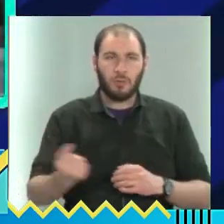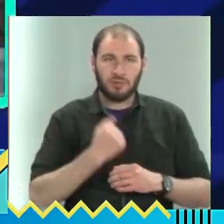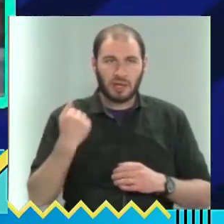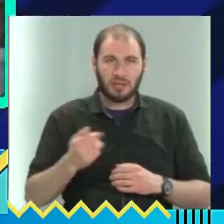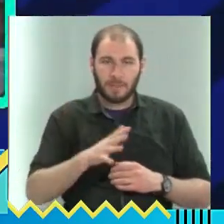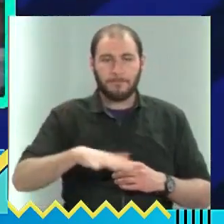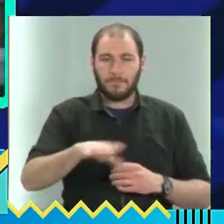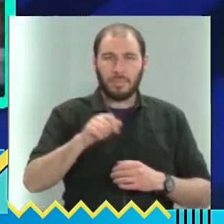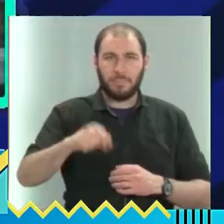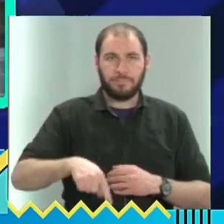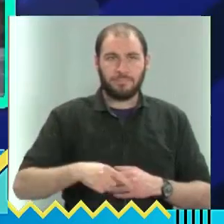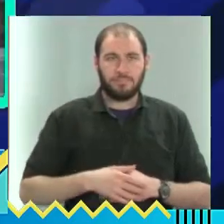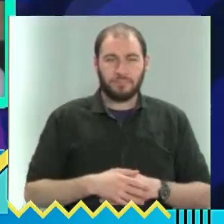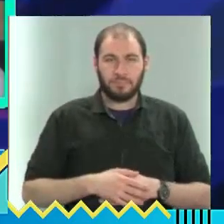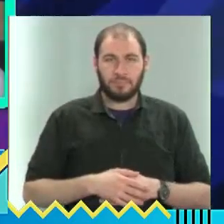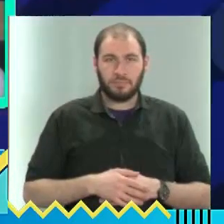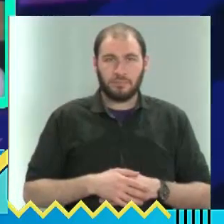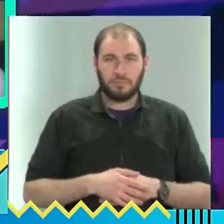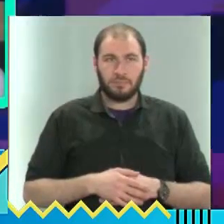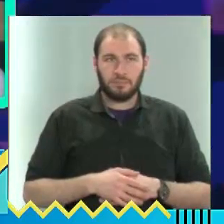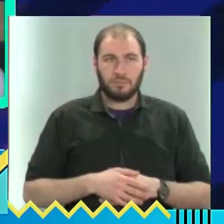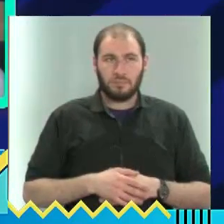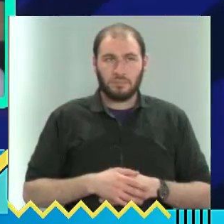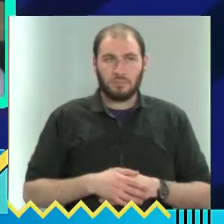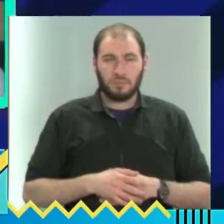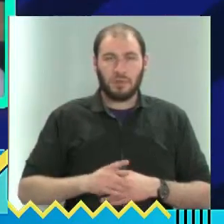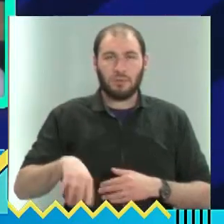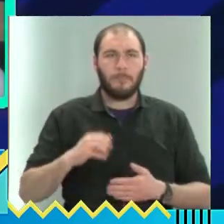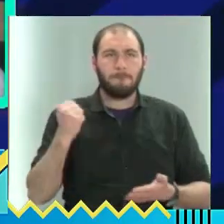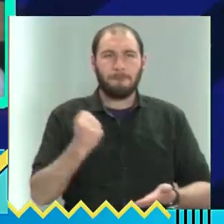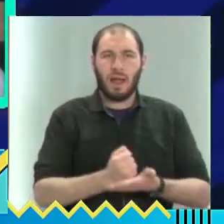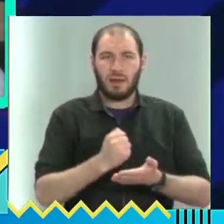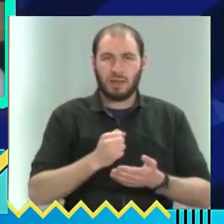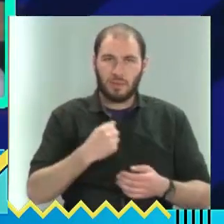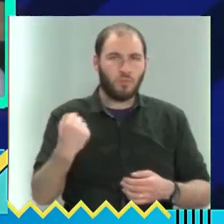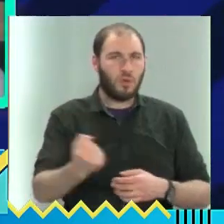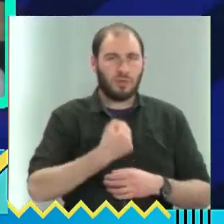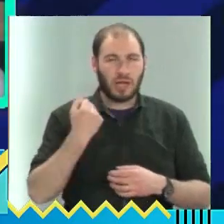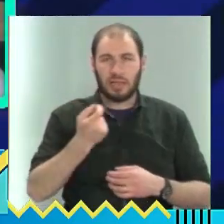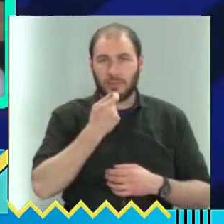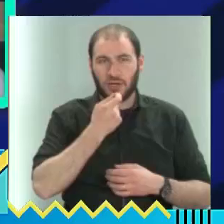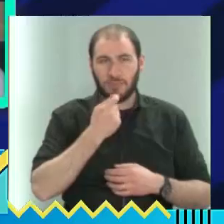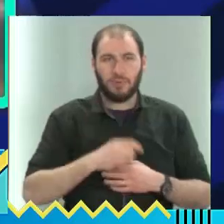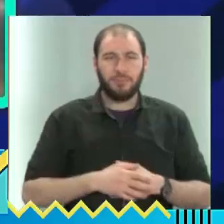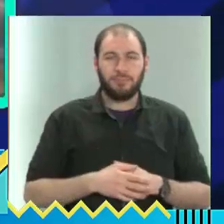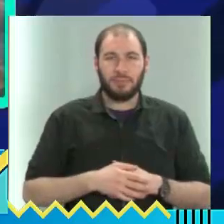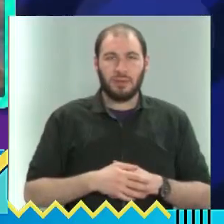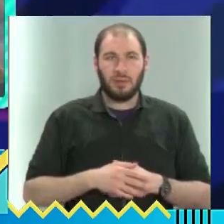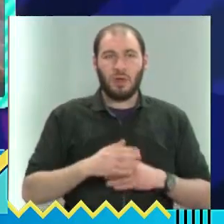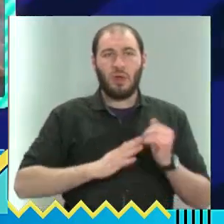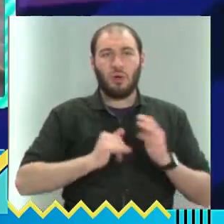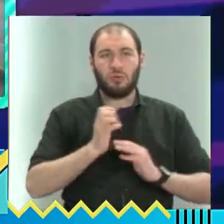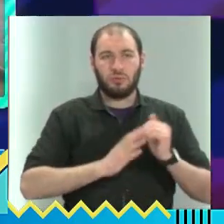el medio nuestro, que han dejado una marca importante, como son las